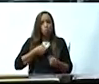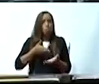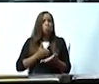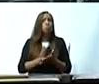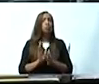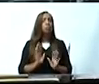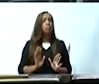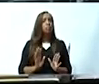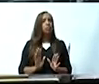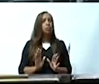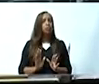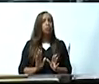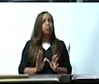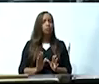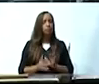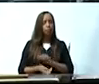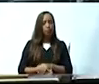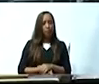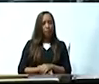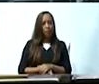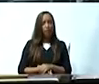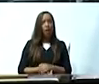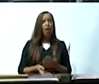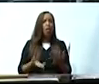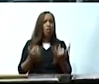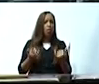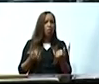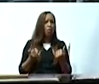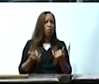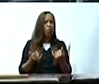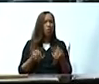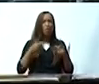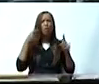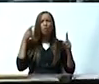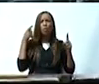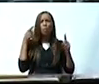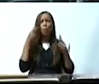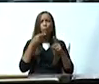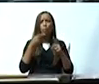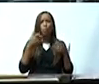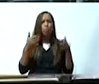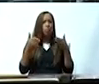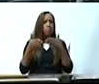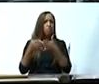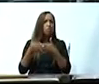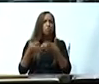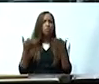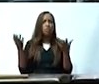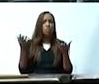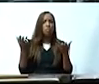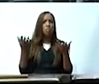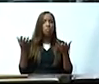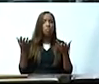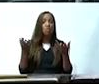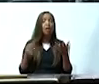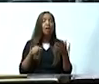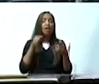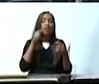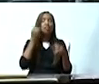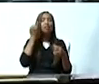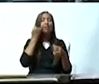que esos puntos divergentes jamás impacten el interés